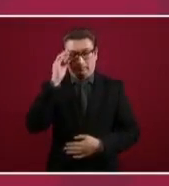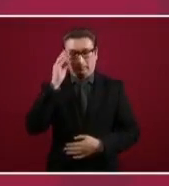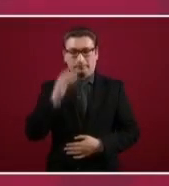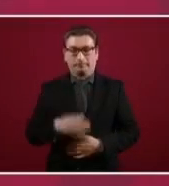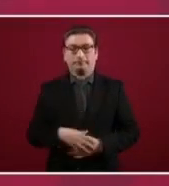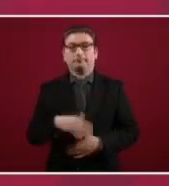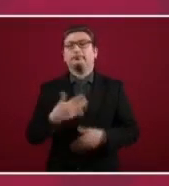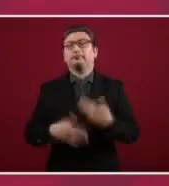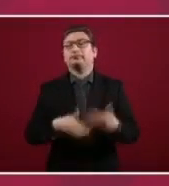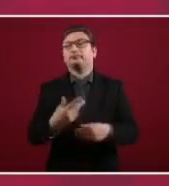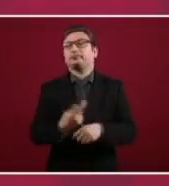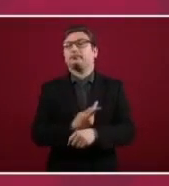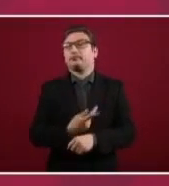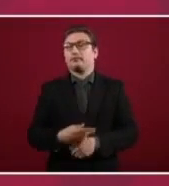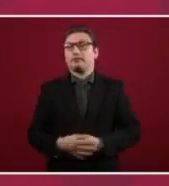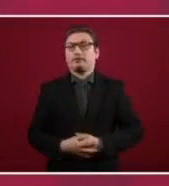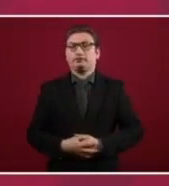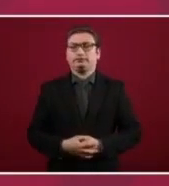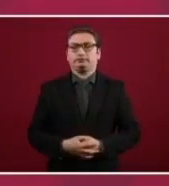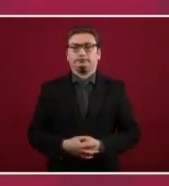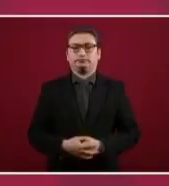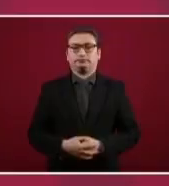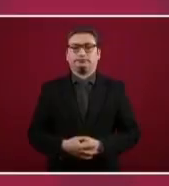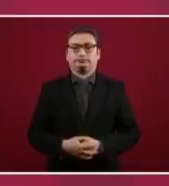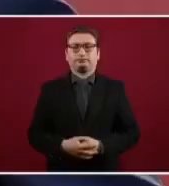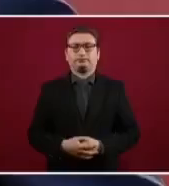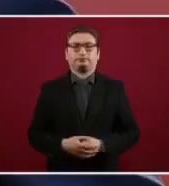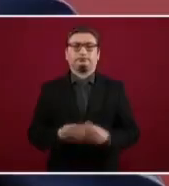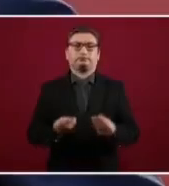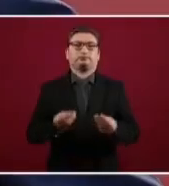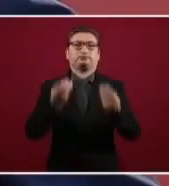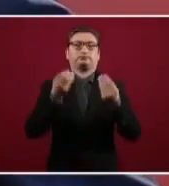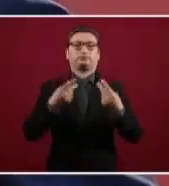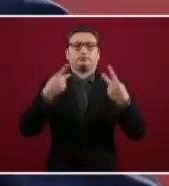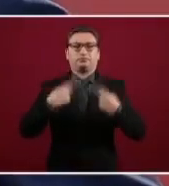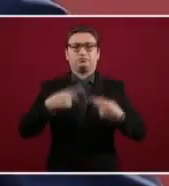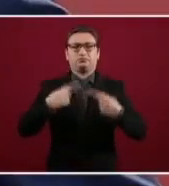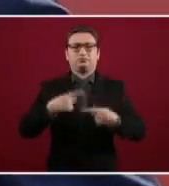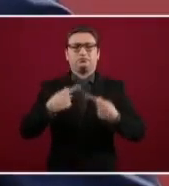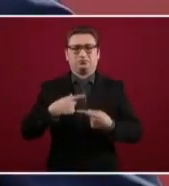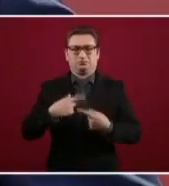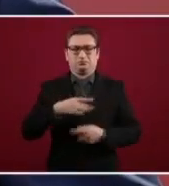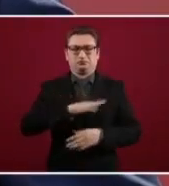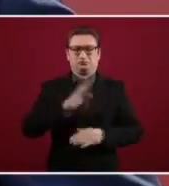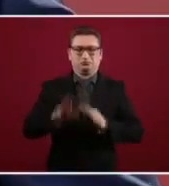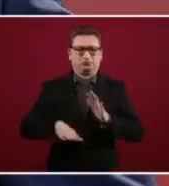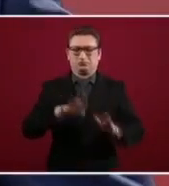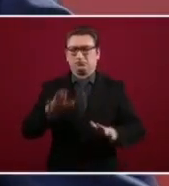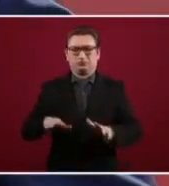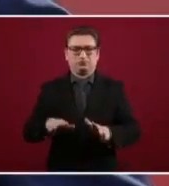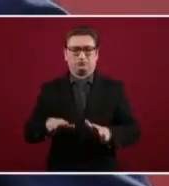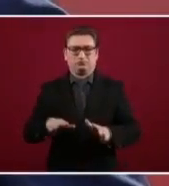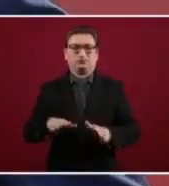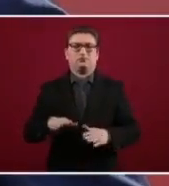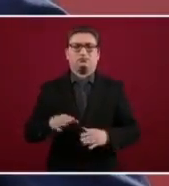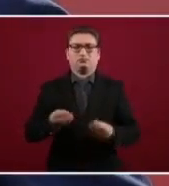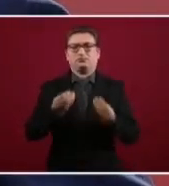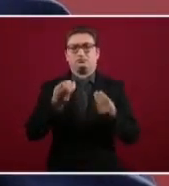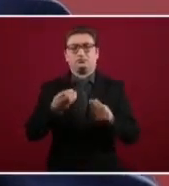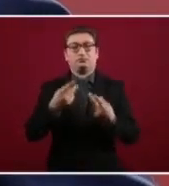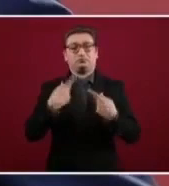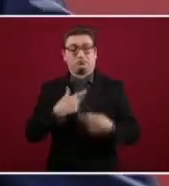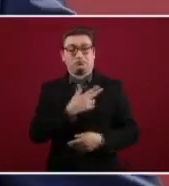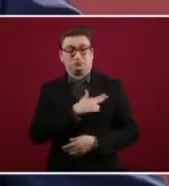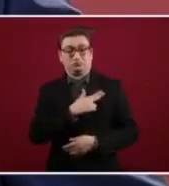el resultado es que son más los muertos que los heridos y que los